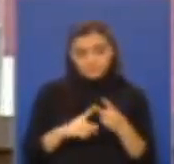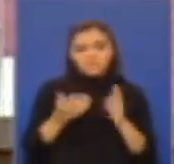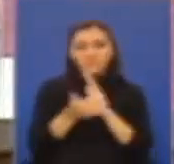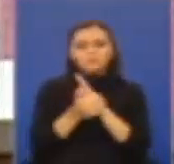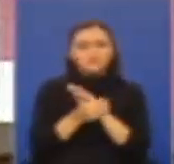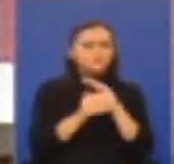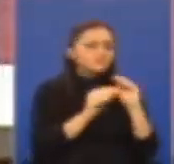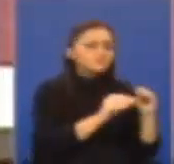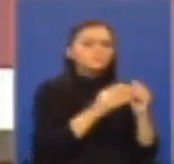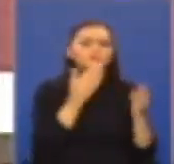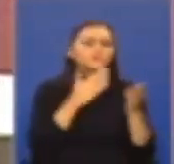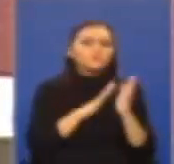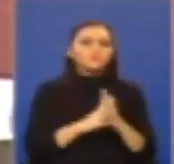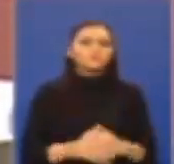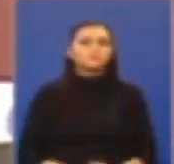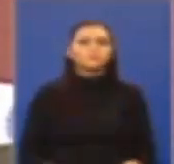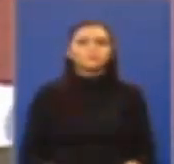ahí